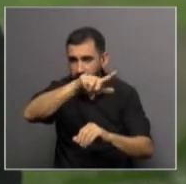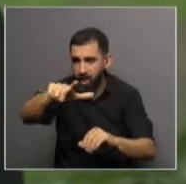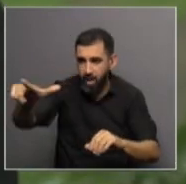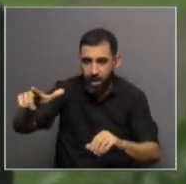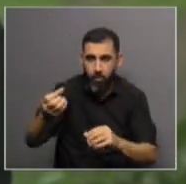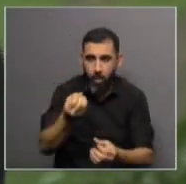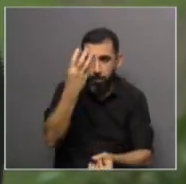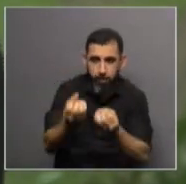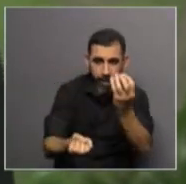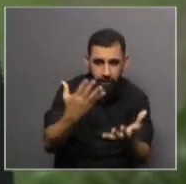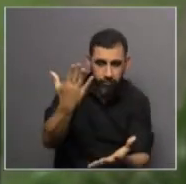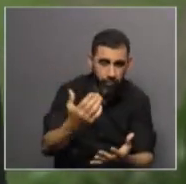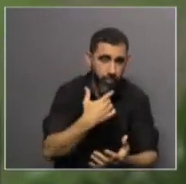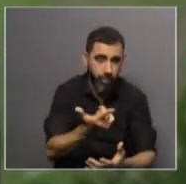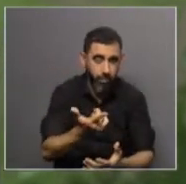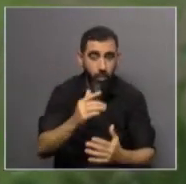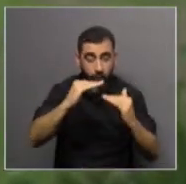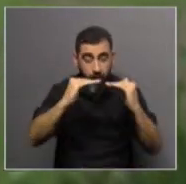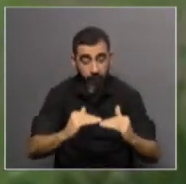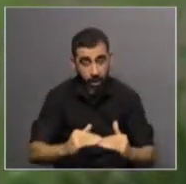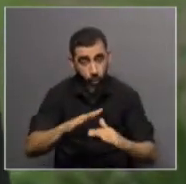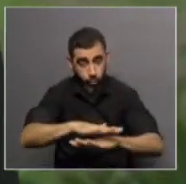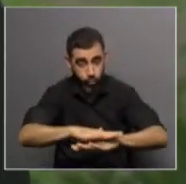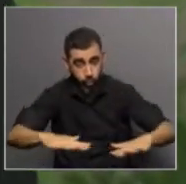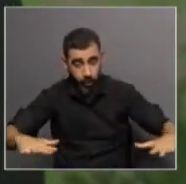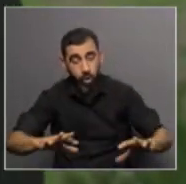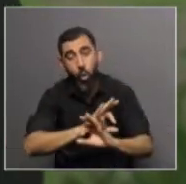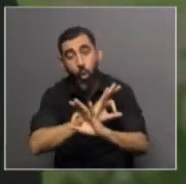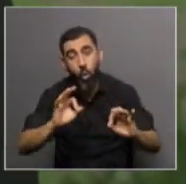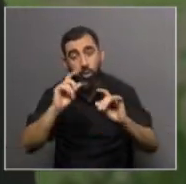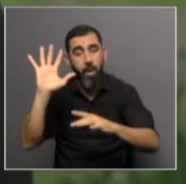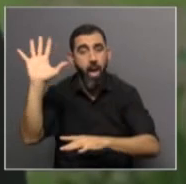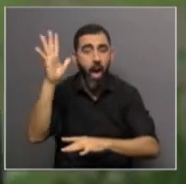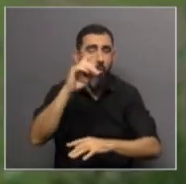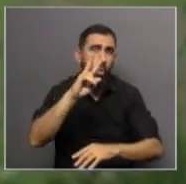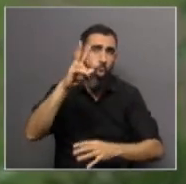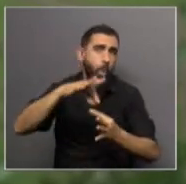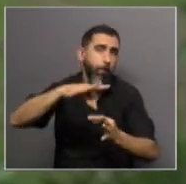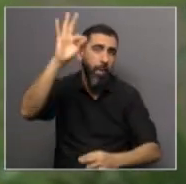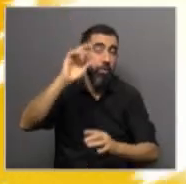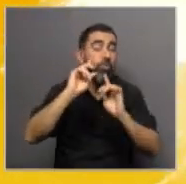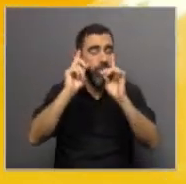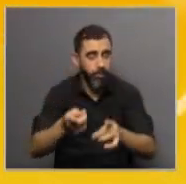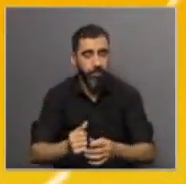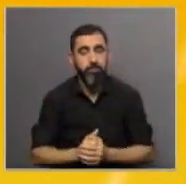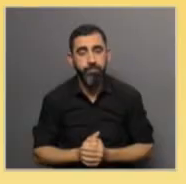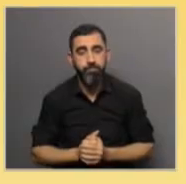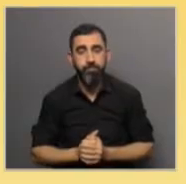pastizales, tanto sobre la parte baja, en el suelo, como hasta en árboles de más de 2 metros de altura.